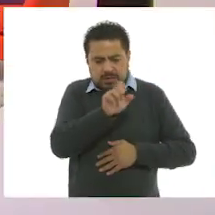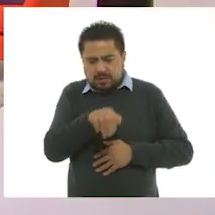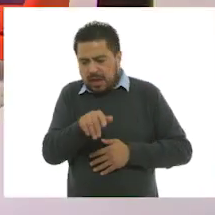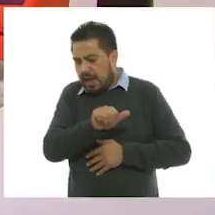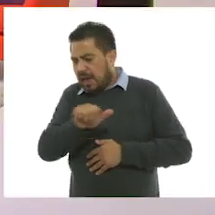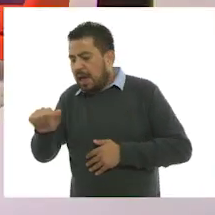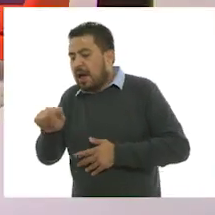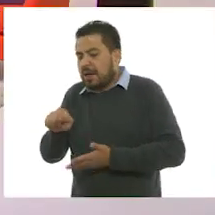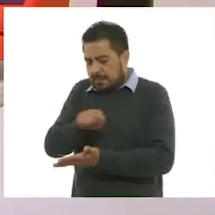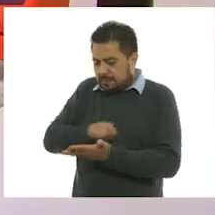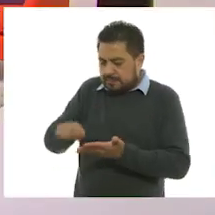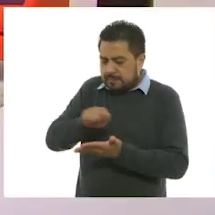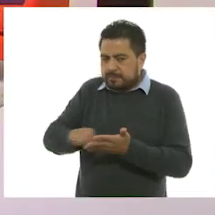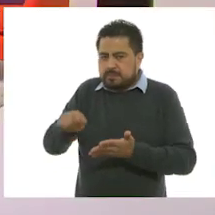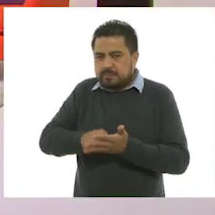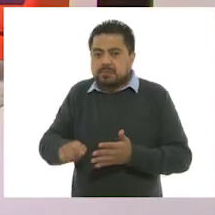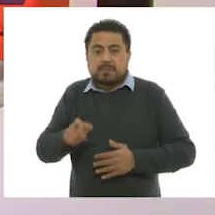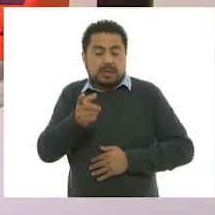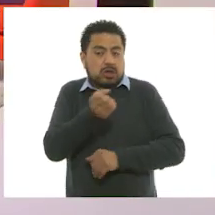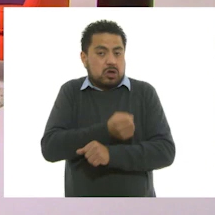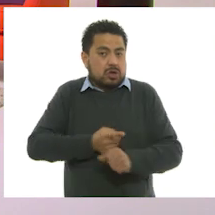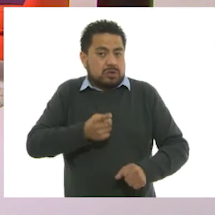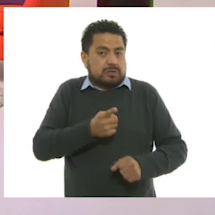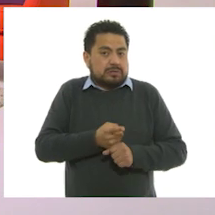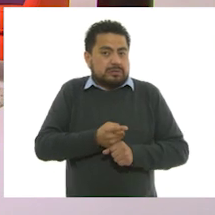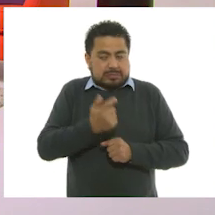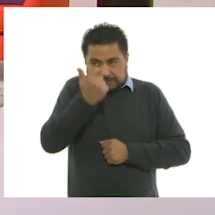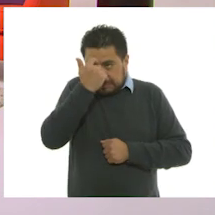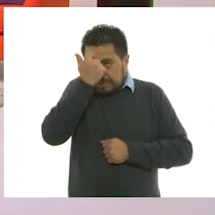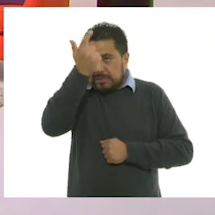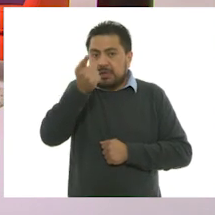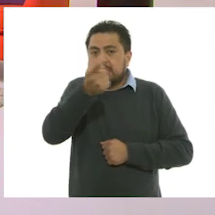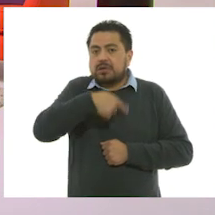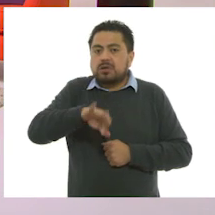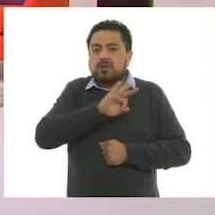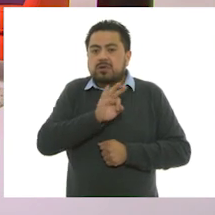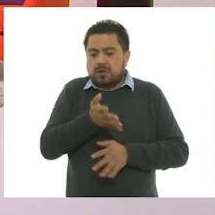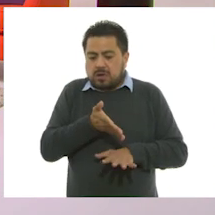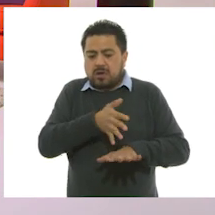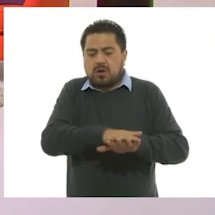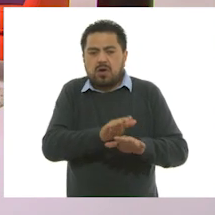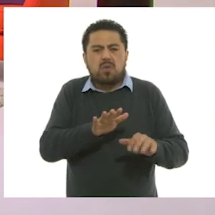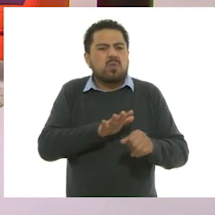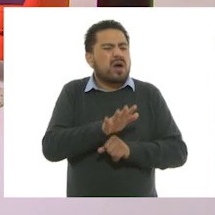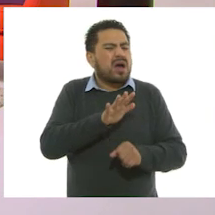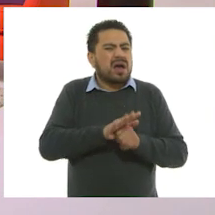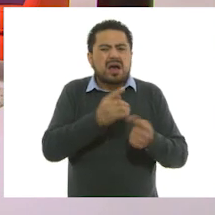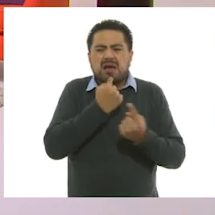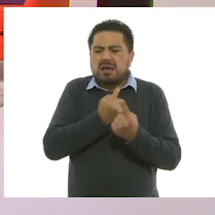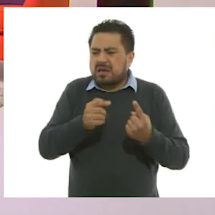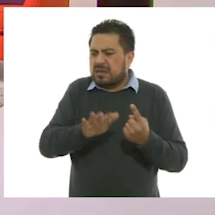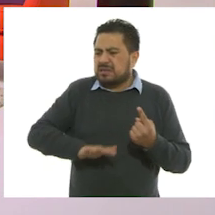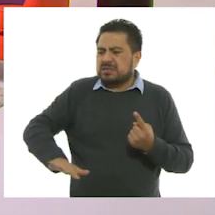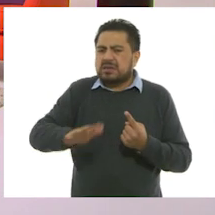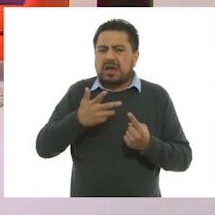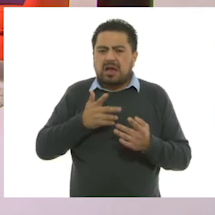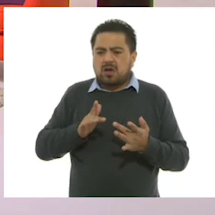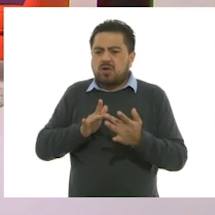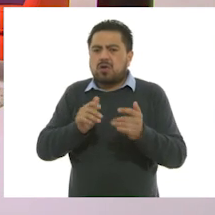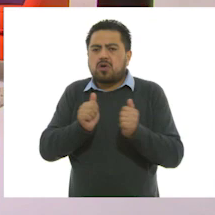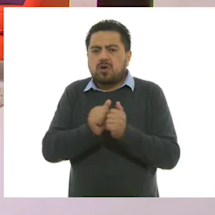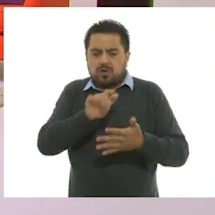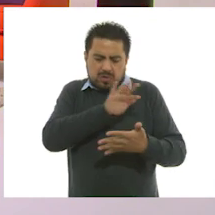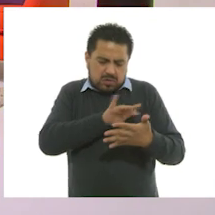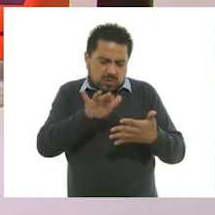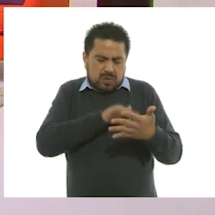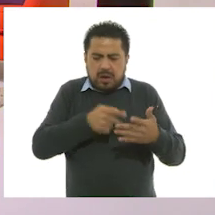escrita. Las posibilidades lúdicas y creativas que se implementen con cualquier niña o niño que tiene contacto con los